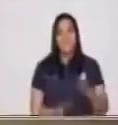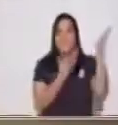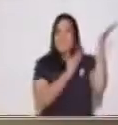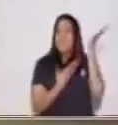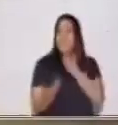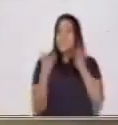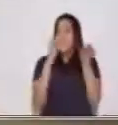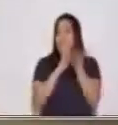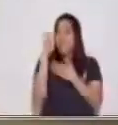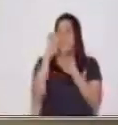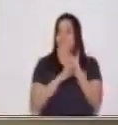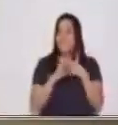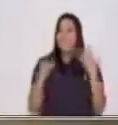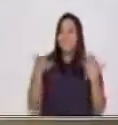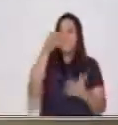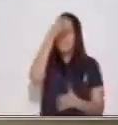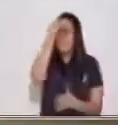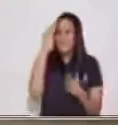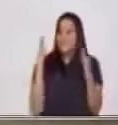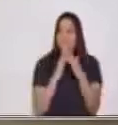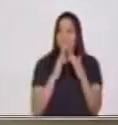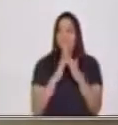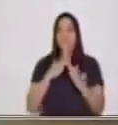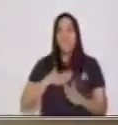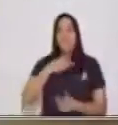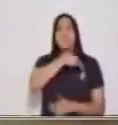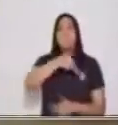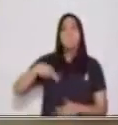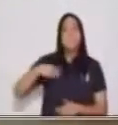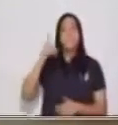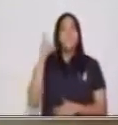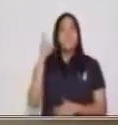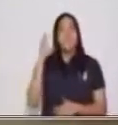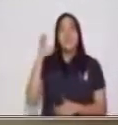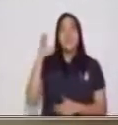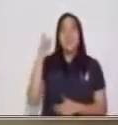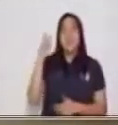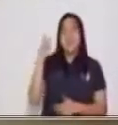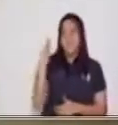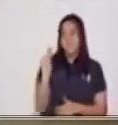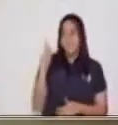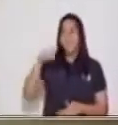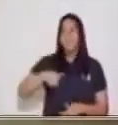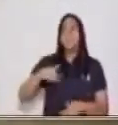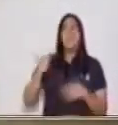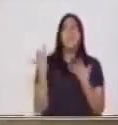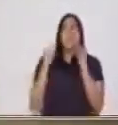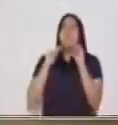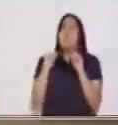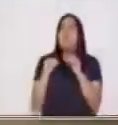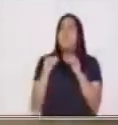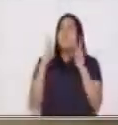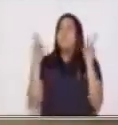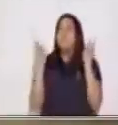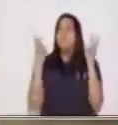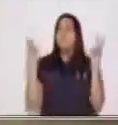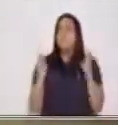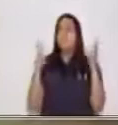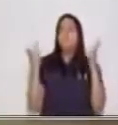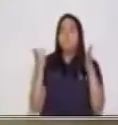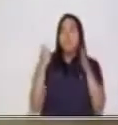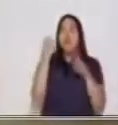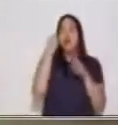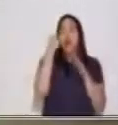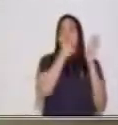Bienvenido a este espacio educativo Aprende en Casa. Soy Edinova. En esta oportunidad desarrollaré el tema Aplicación de sistemas de